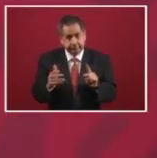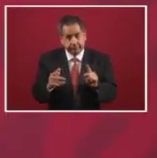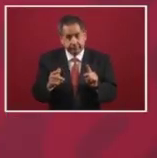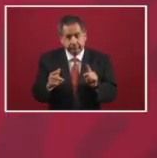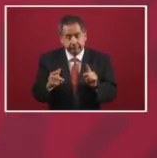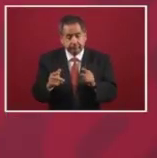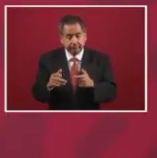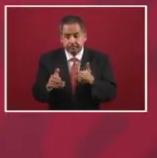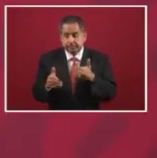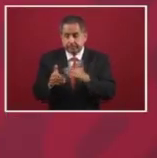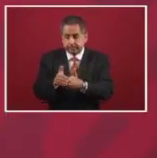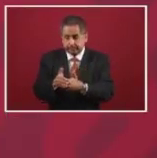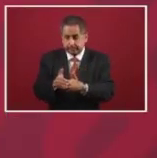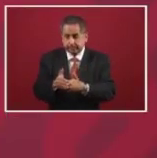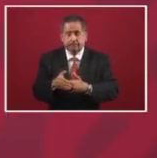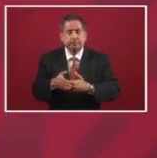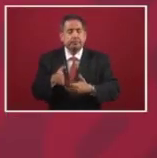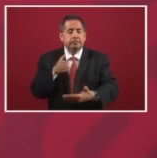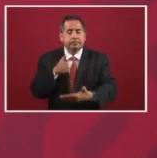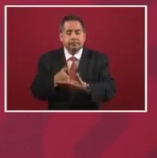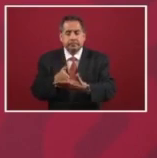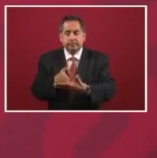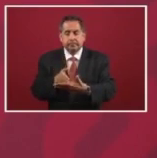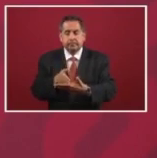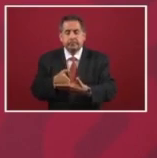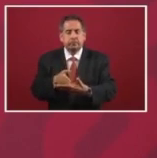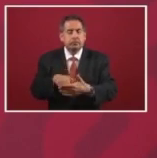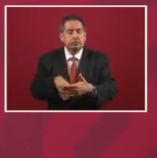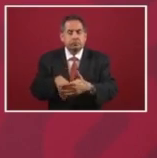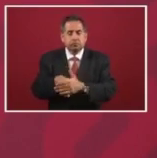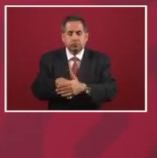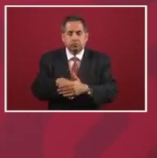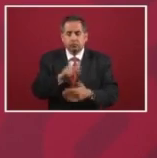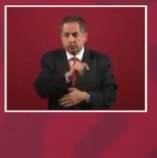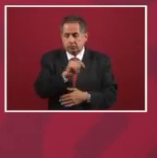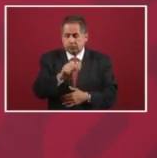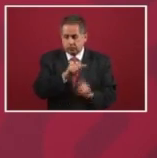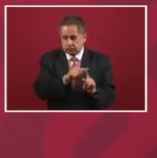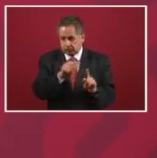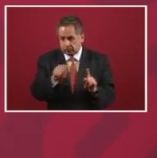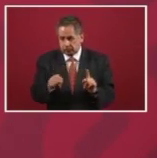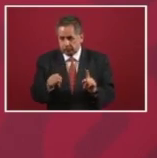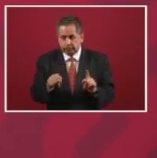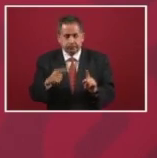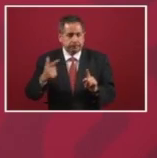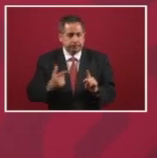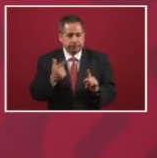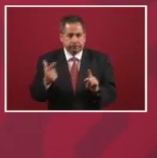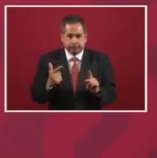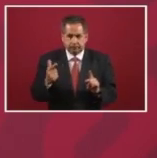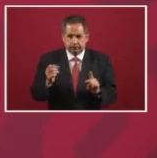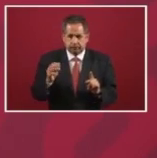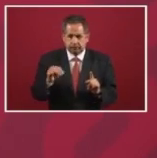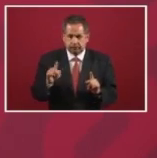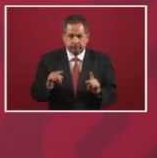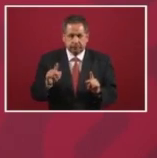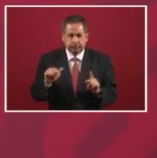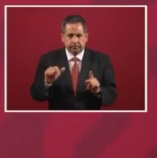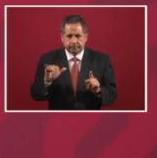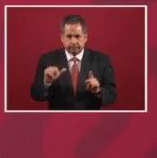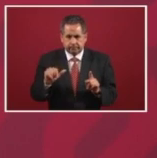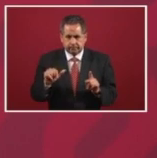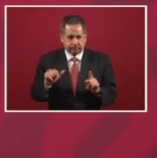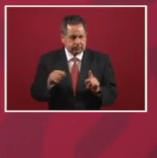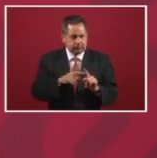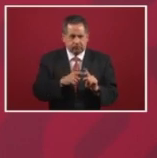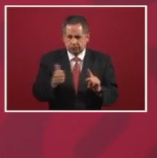al límite de Torreón y Gómez Palacio, Torreón, Coahuila,